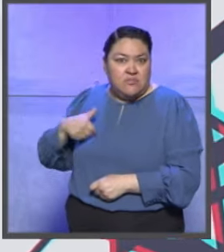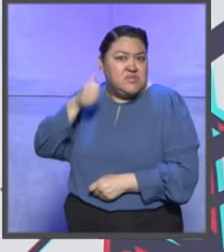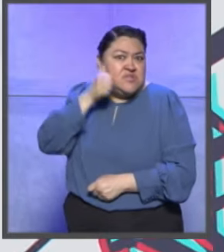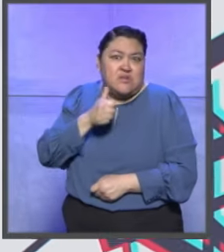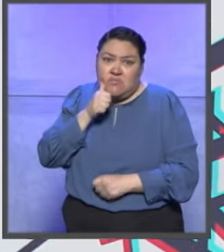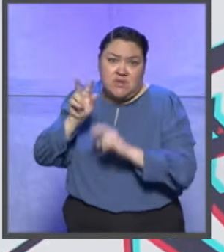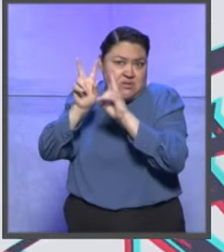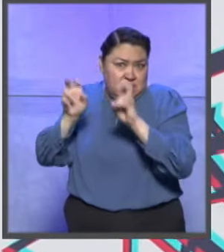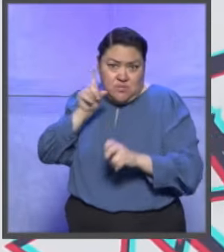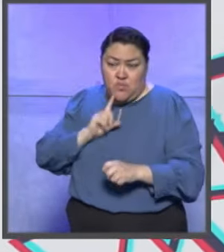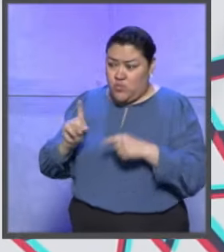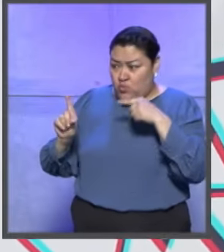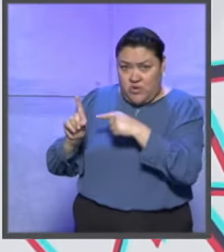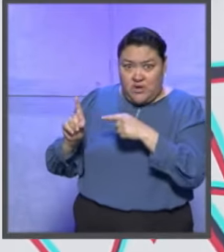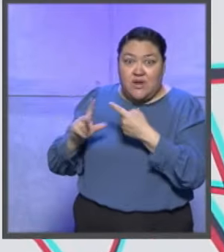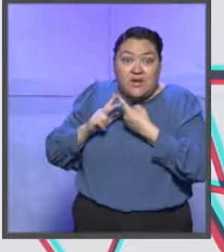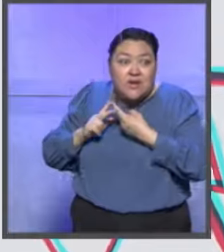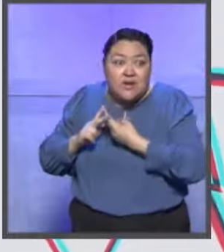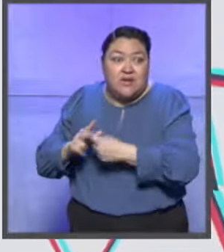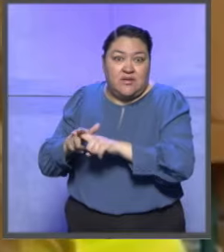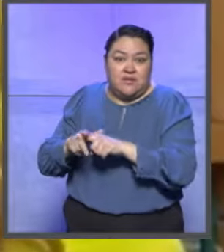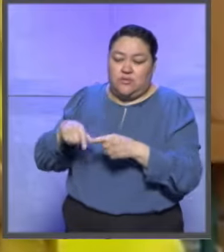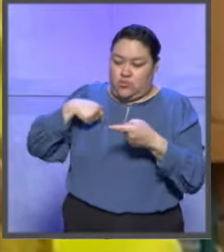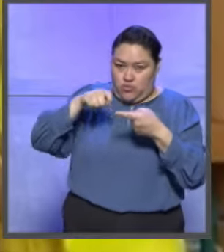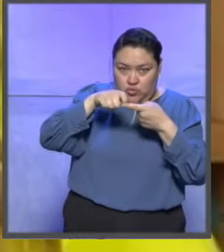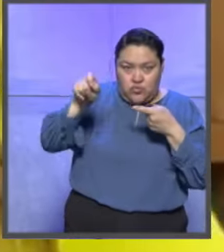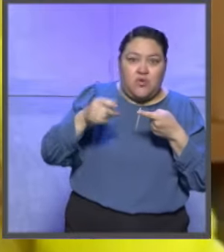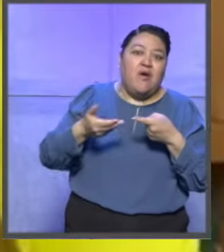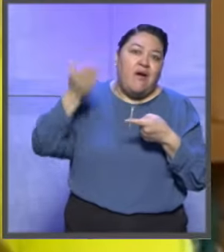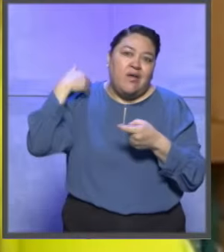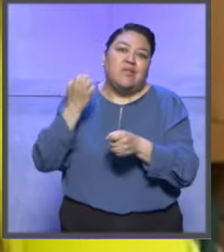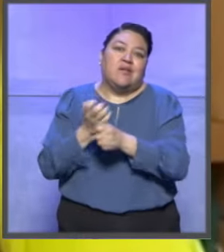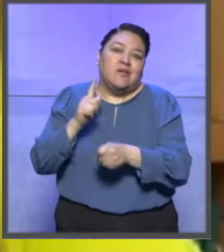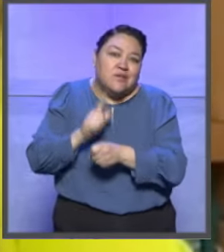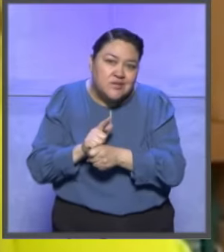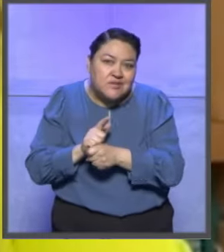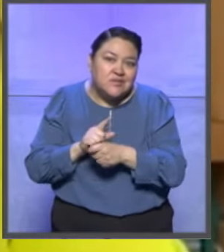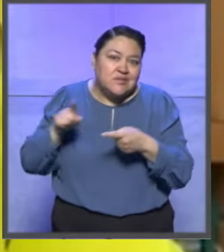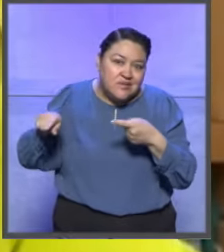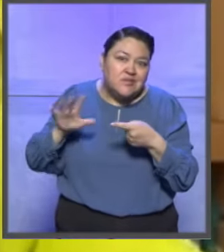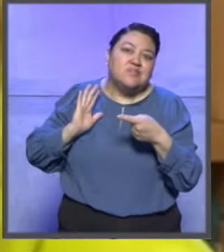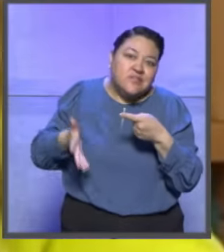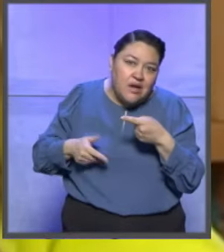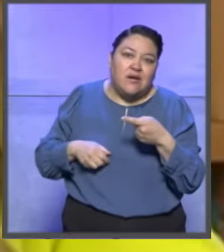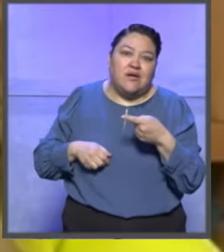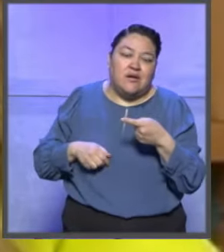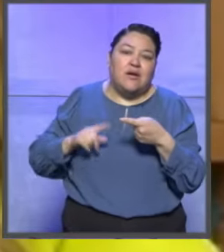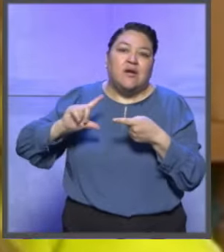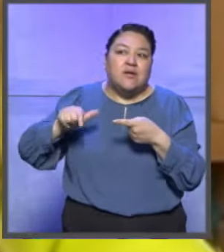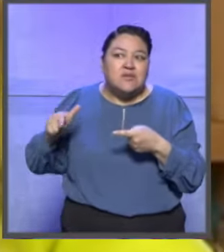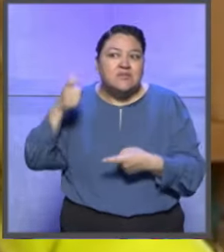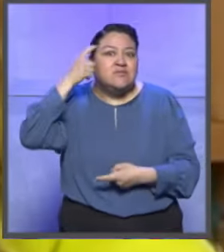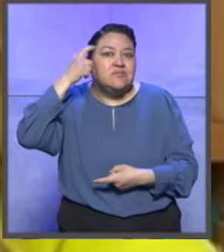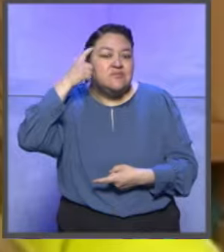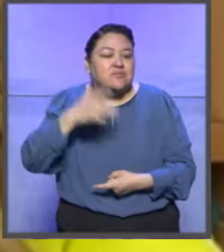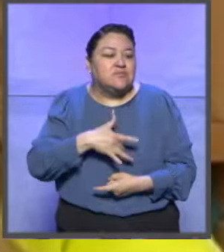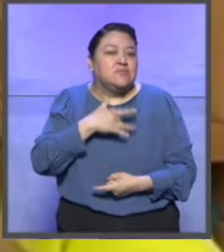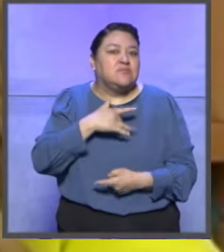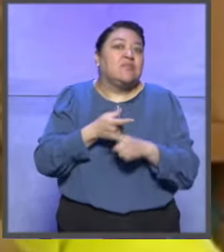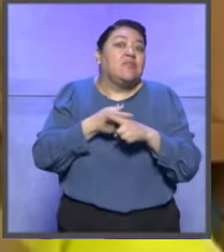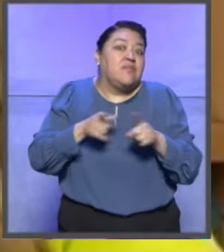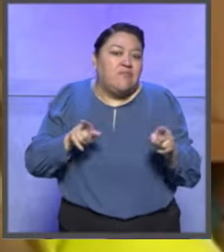materia electoral también viene ahí palomeado que ella fue magistrada electoral local. Y me parece que eso dota de una